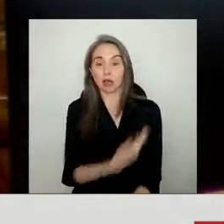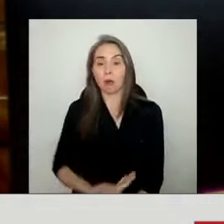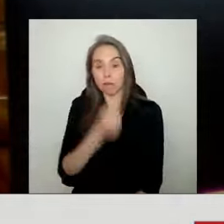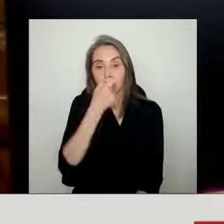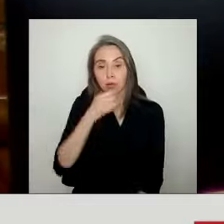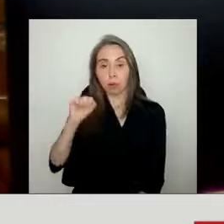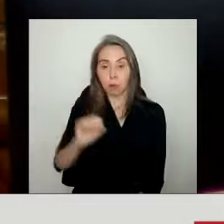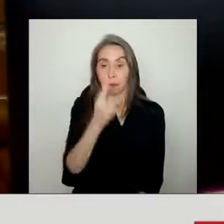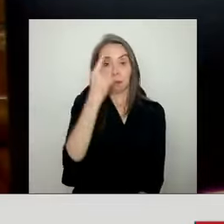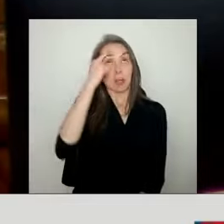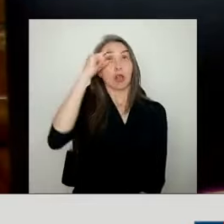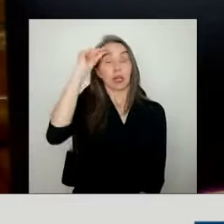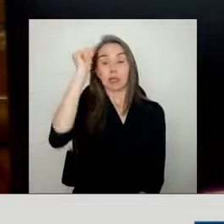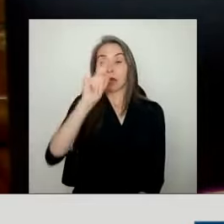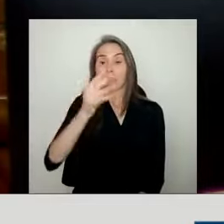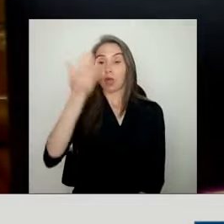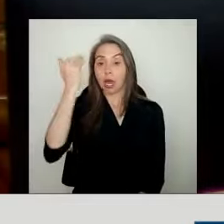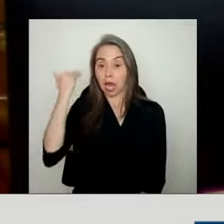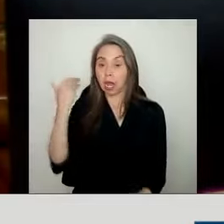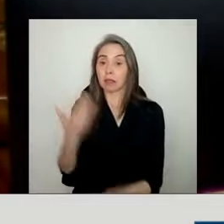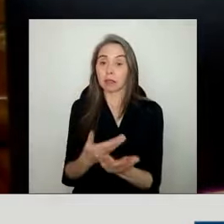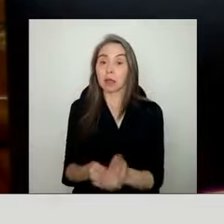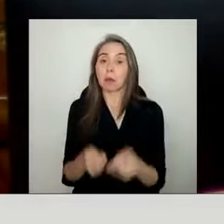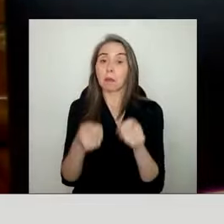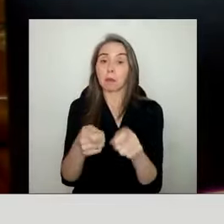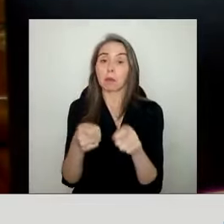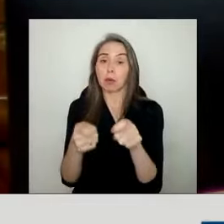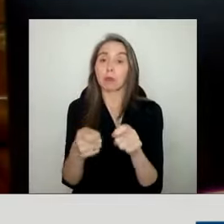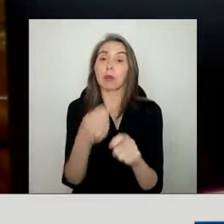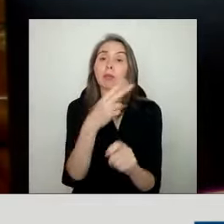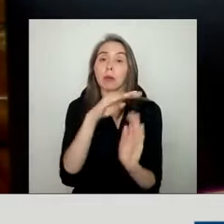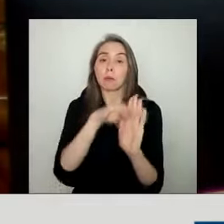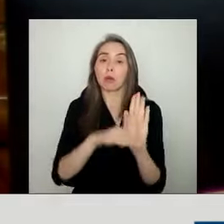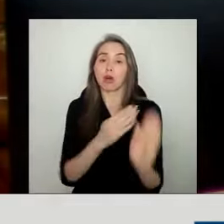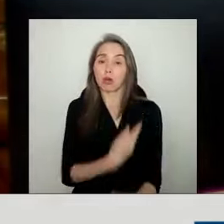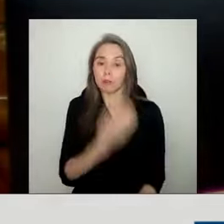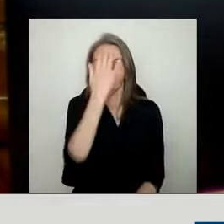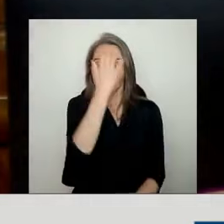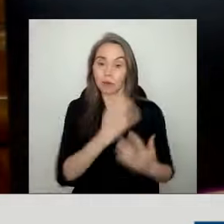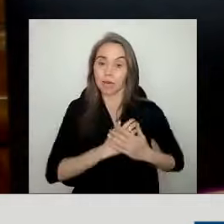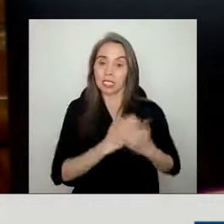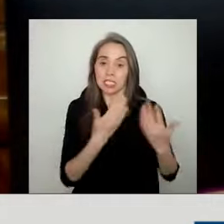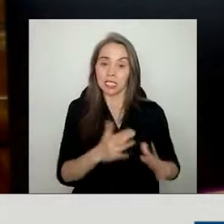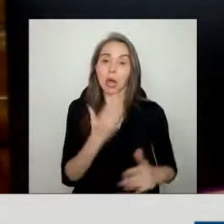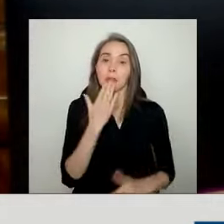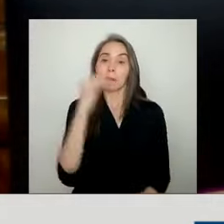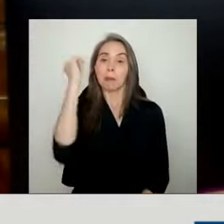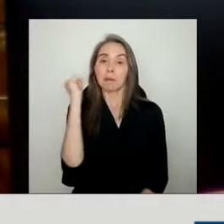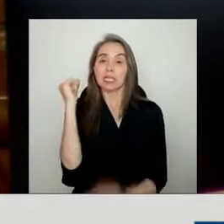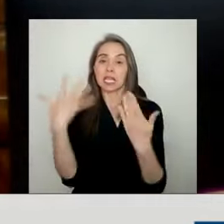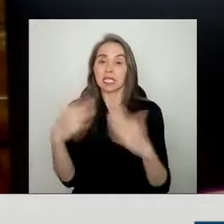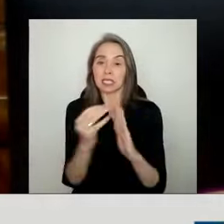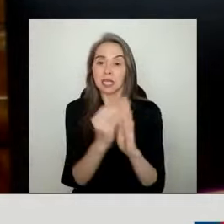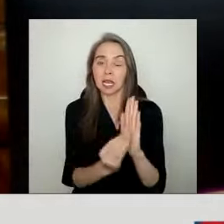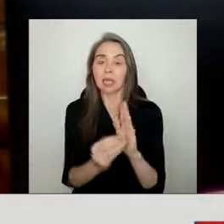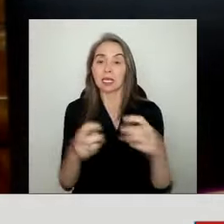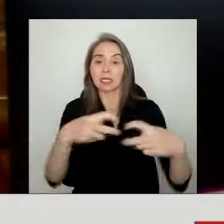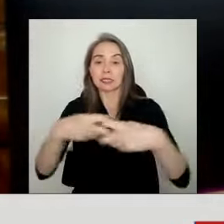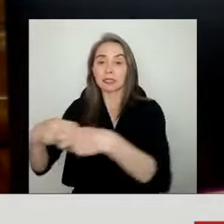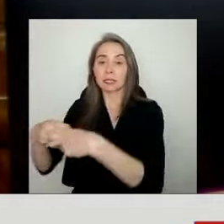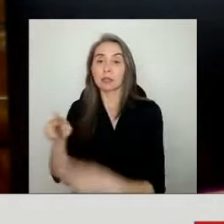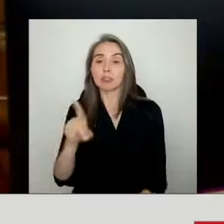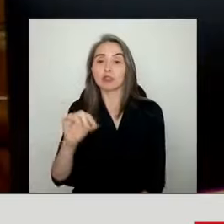un tiempo ha sido propuestas que han estado en programas de gobierno de bachel Piñera como también desde los gremios como la sofofa incluso